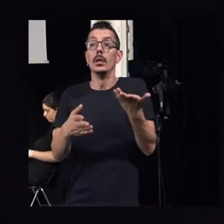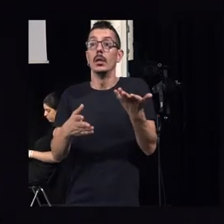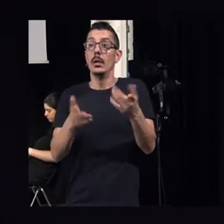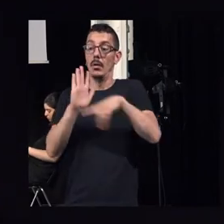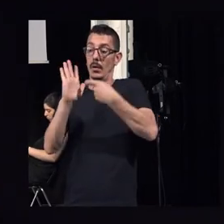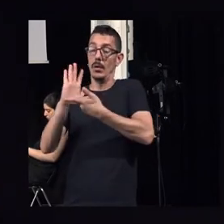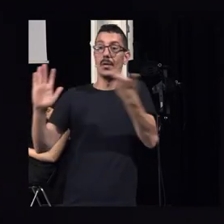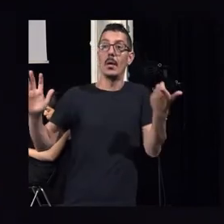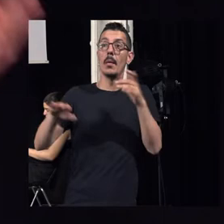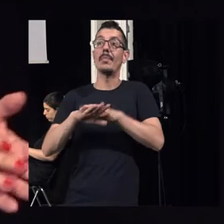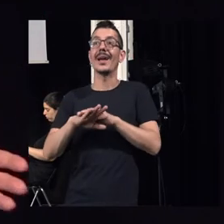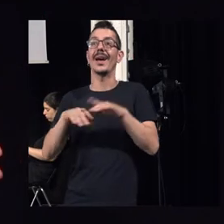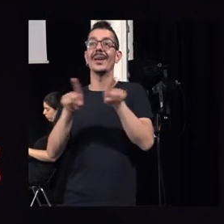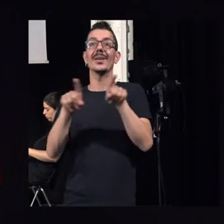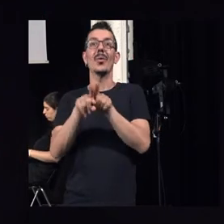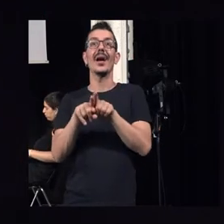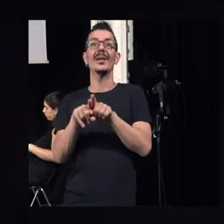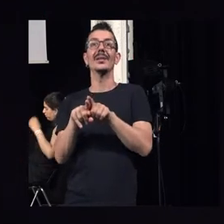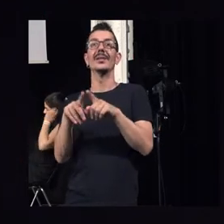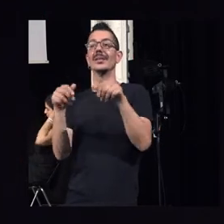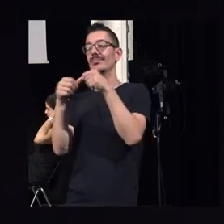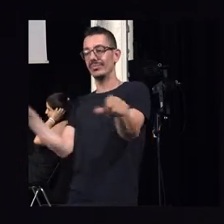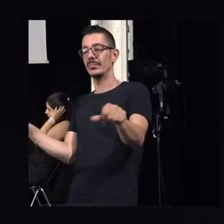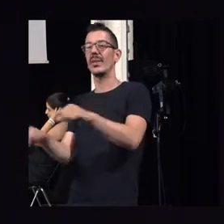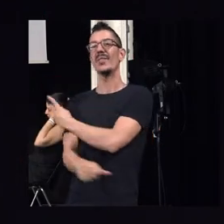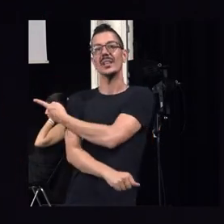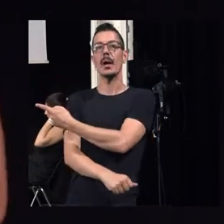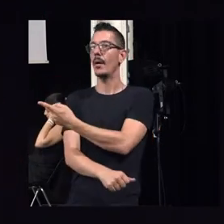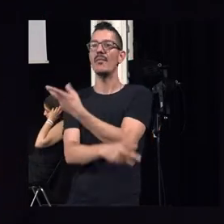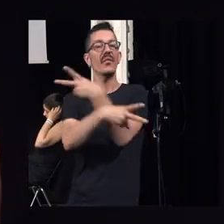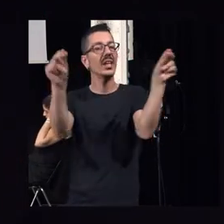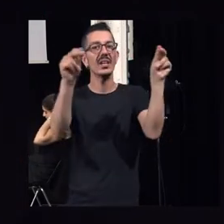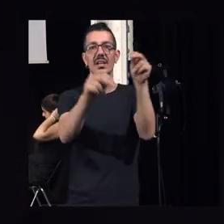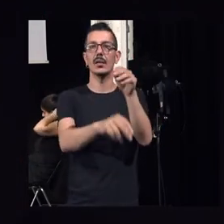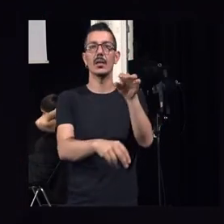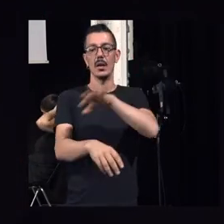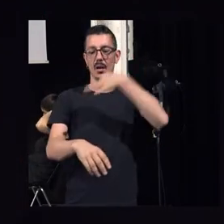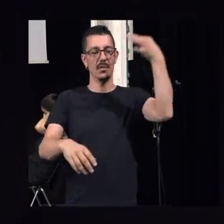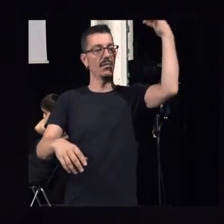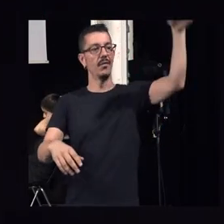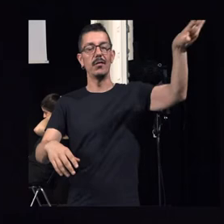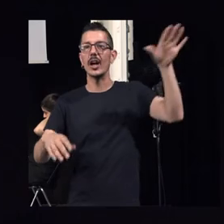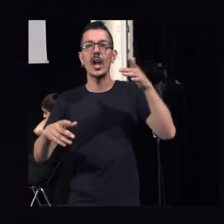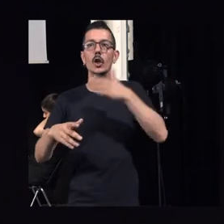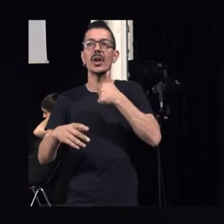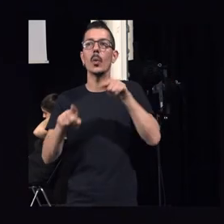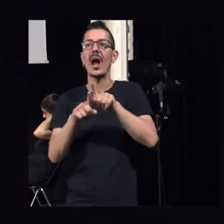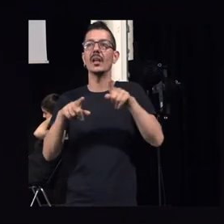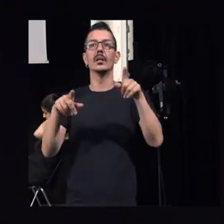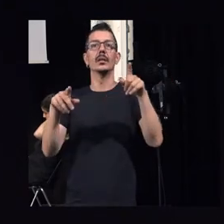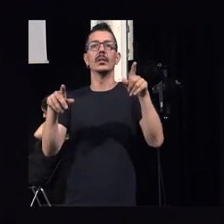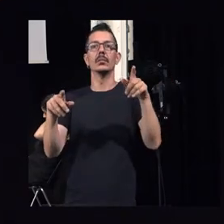para que no tengamos un estatus ni de víctimas, ni de victimarias o de criminales, sino tengamos un estatus de